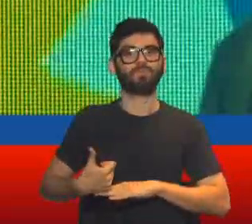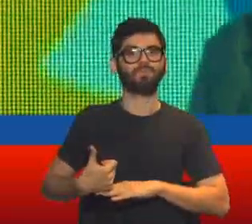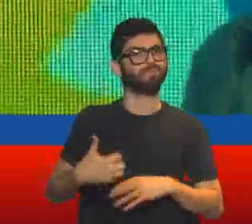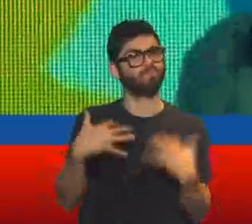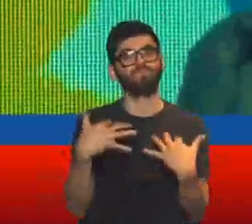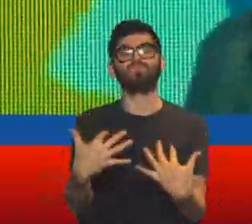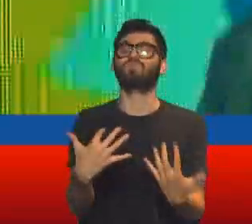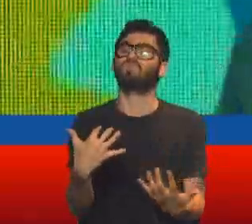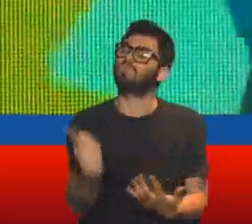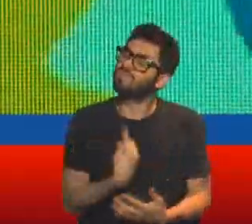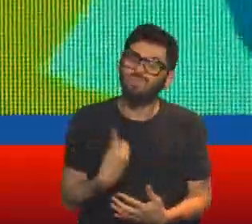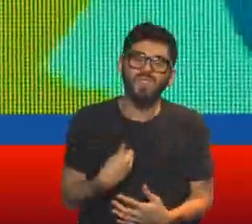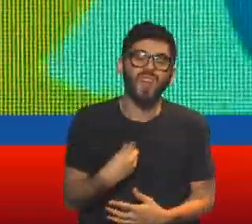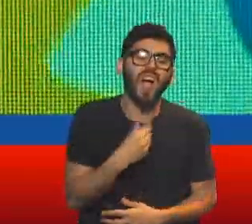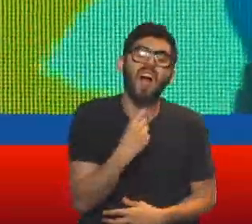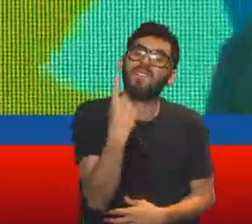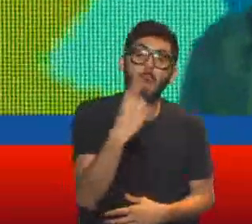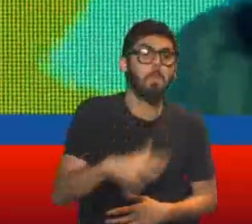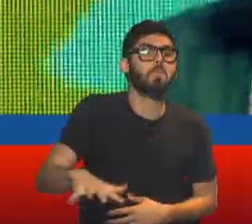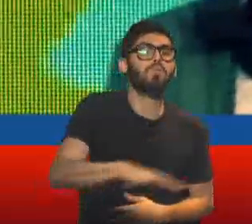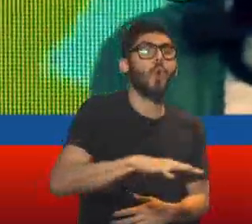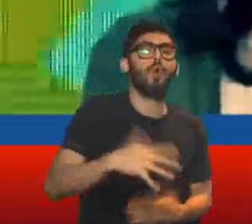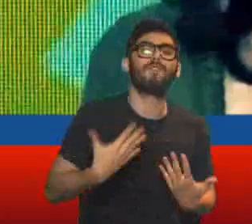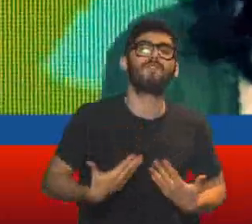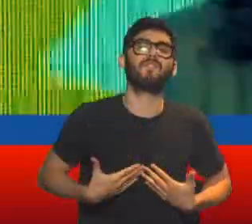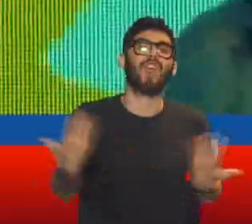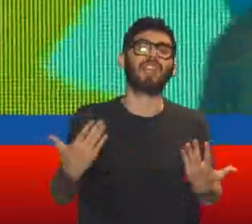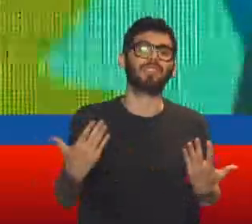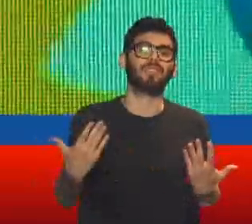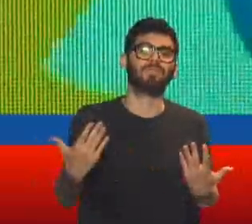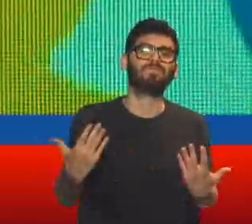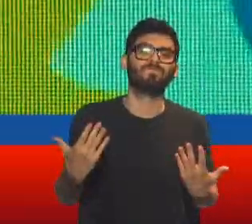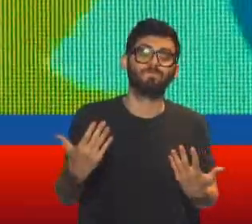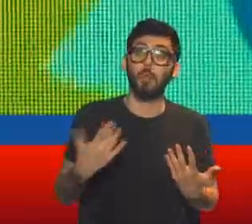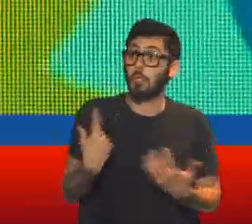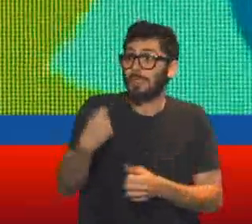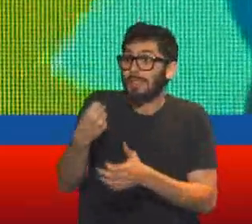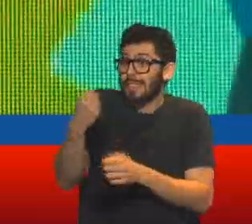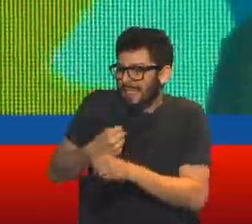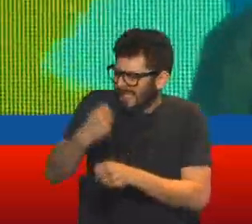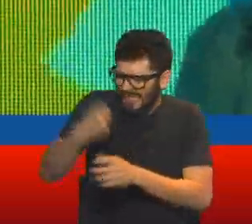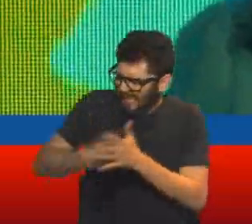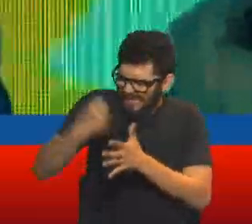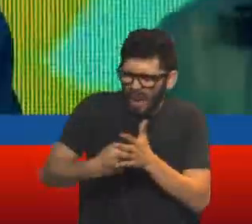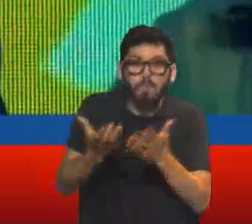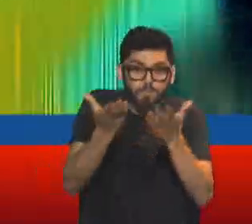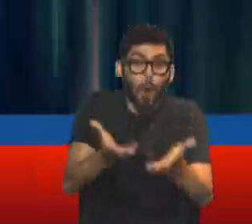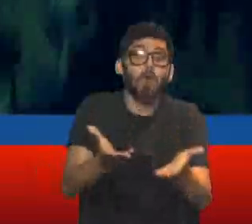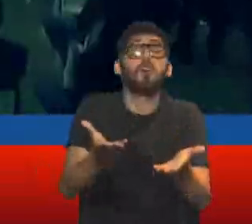solo queremos la felicidad de nuestro pueblo. Y hemos trabajado denodadamente por eso, pero seguramente ha sido